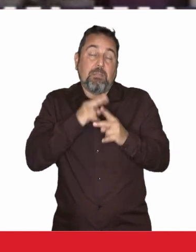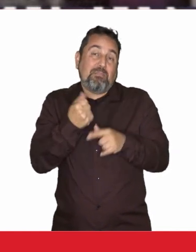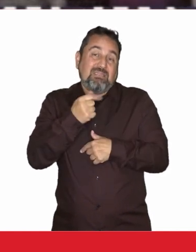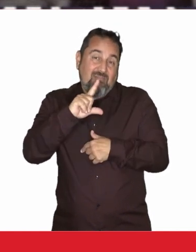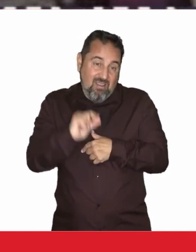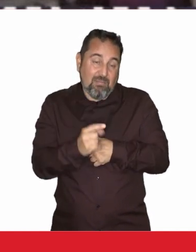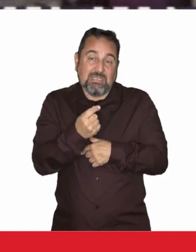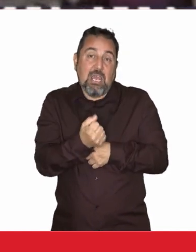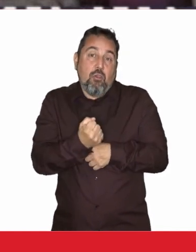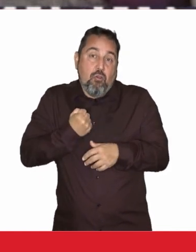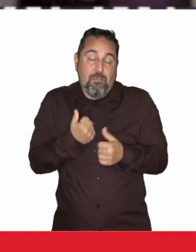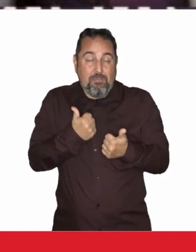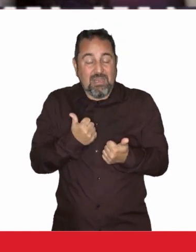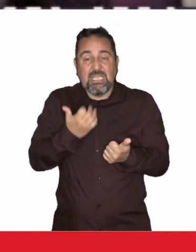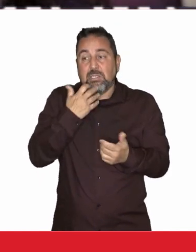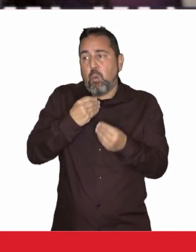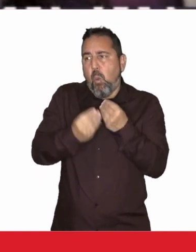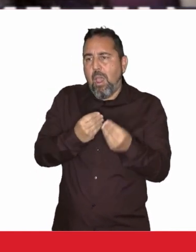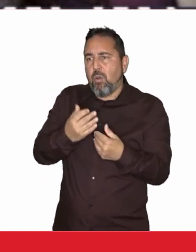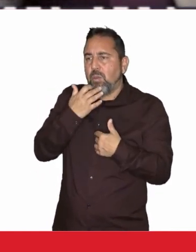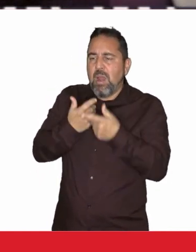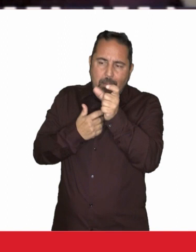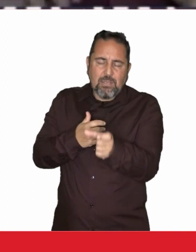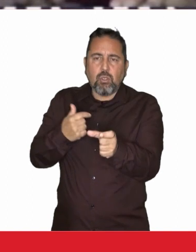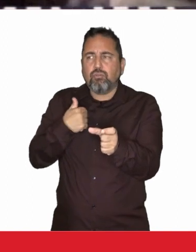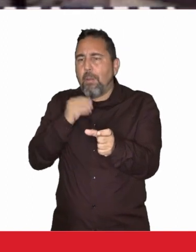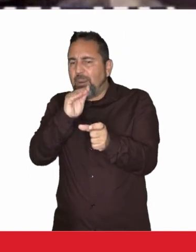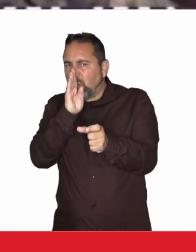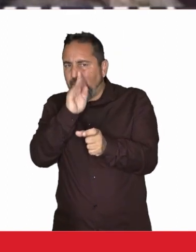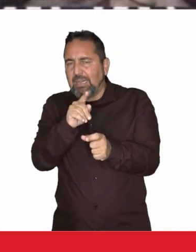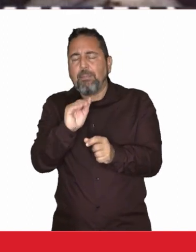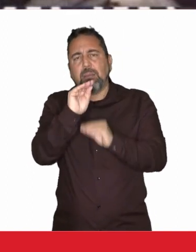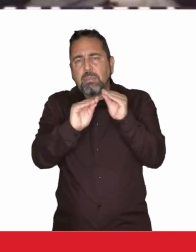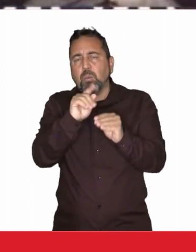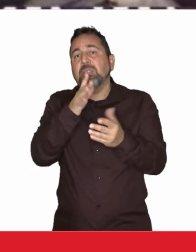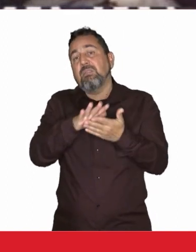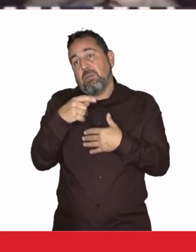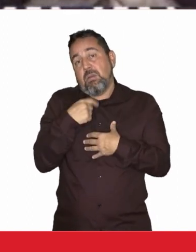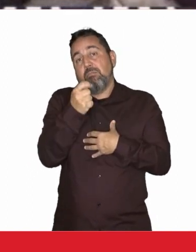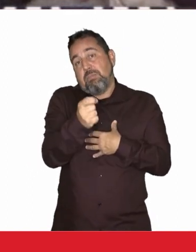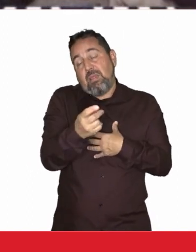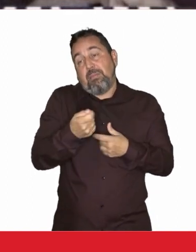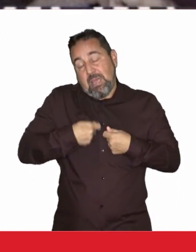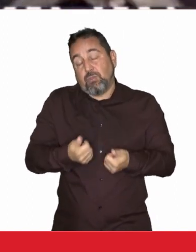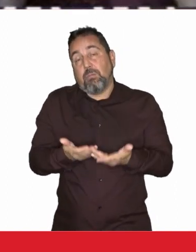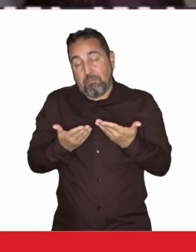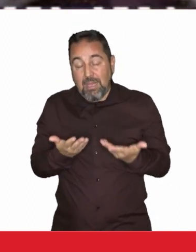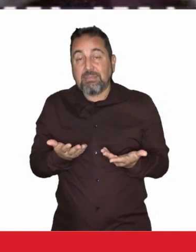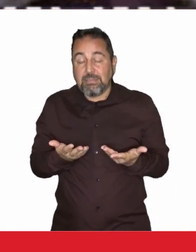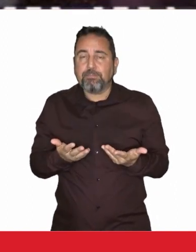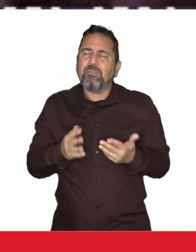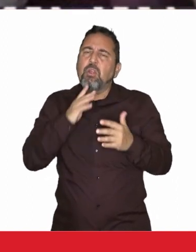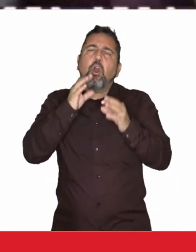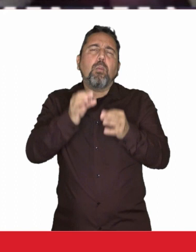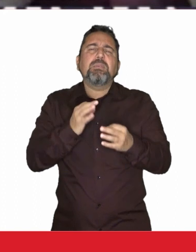normalmente es más económico que cuando lo hago a través de alguien a quien le puedo preguntar directamente. ¿Sí? Y como